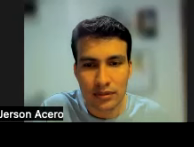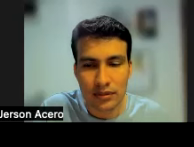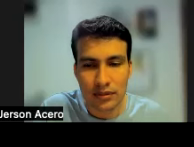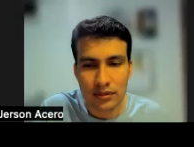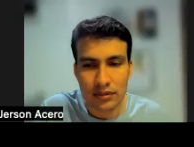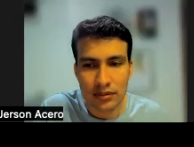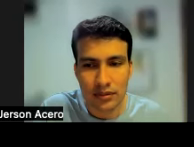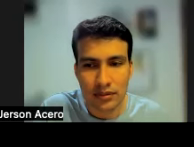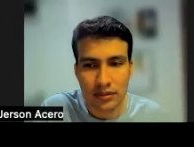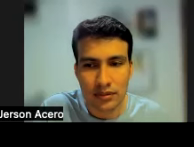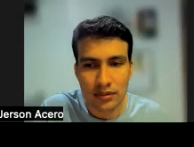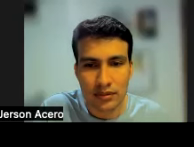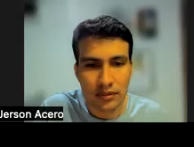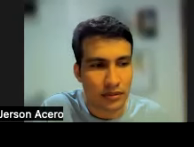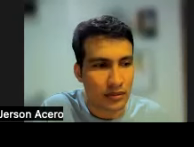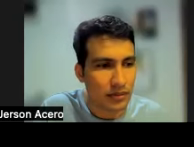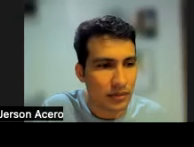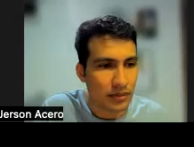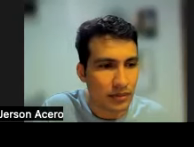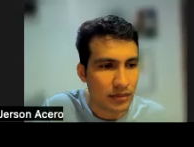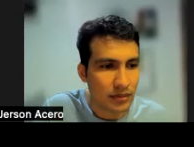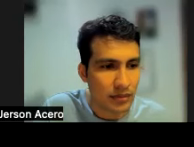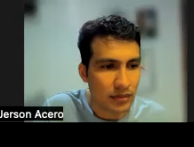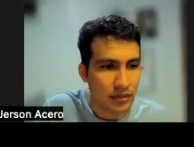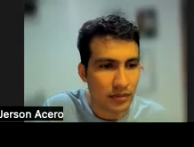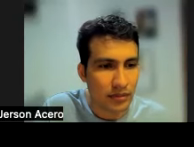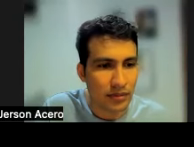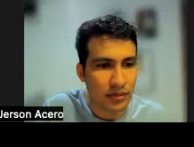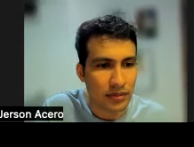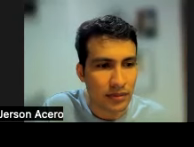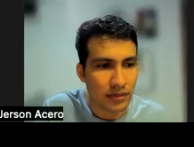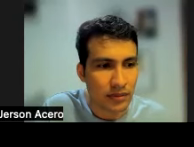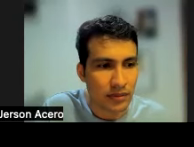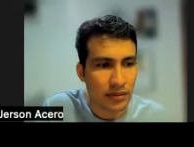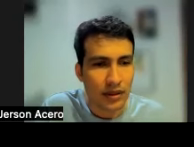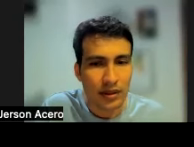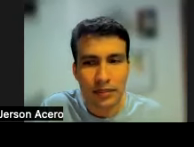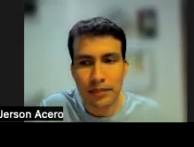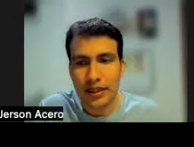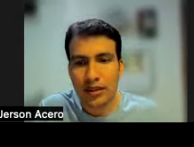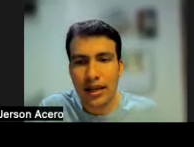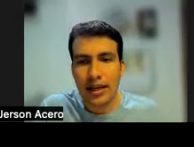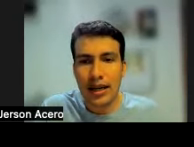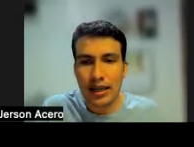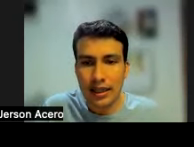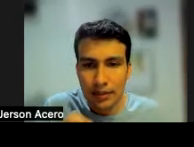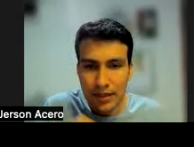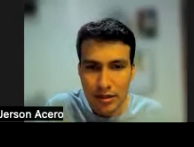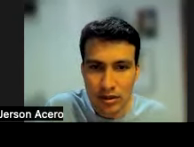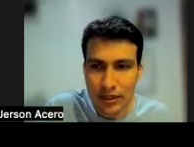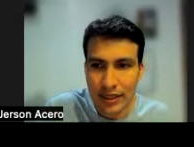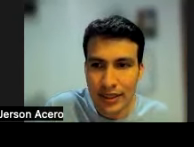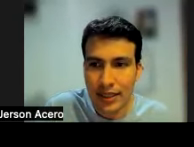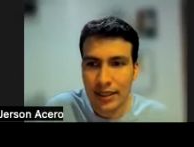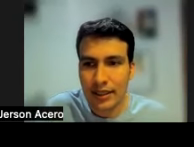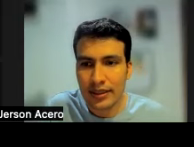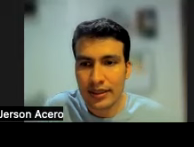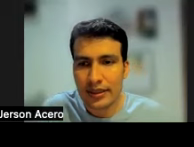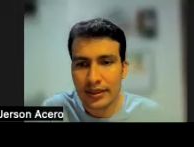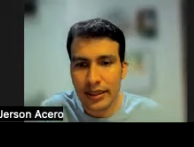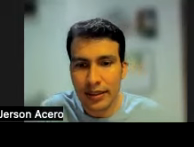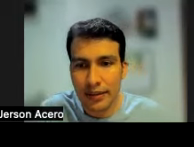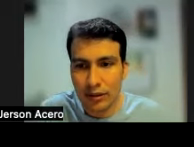capabilities are expanding rapidly day by day. We are moving very quickly. Bien, entonces acá él menciona